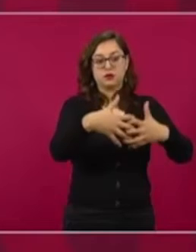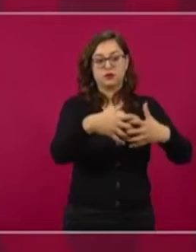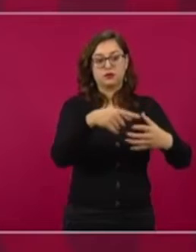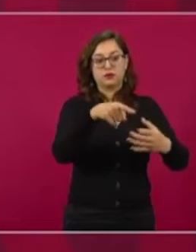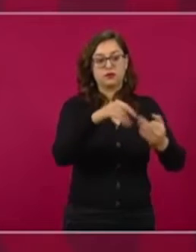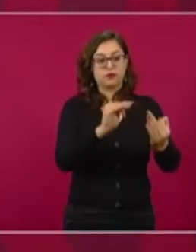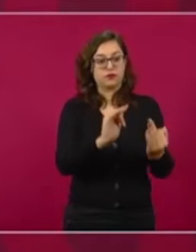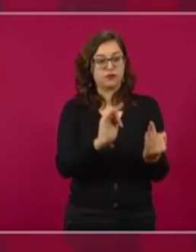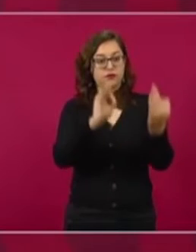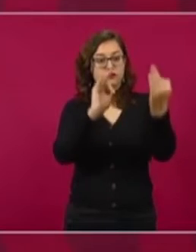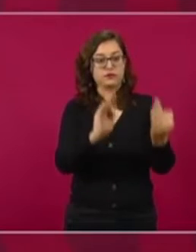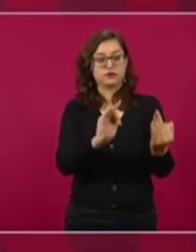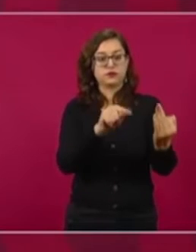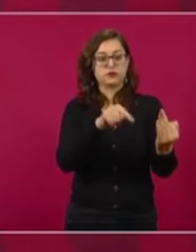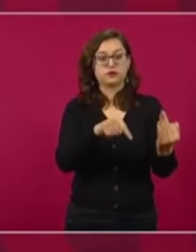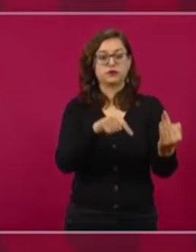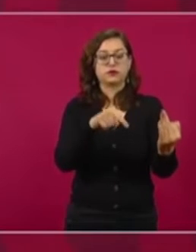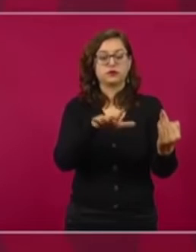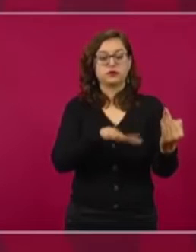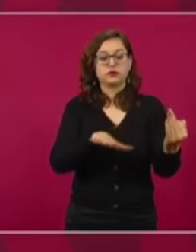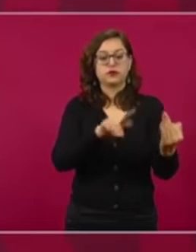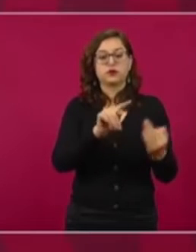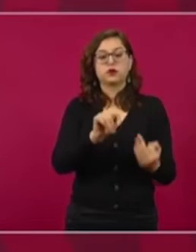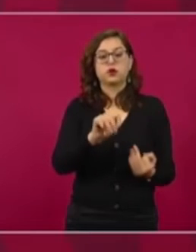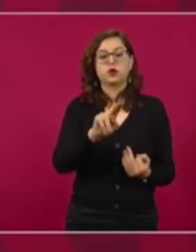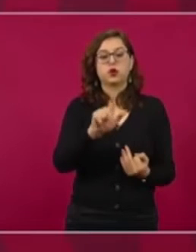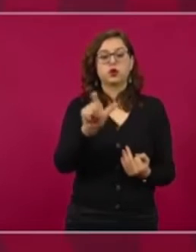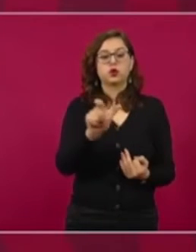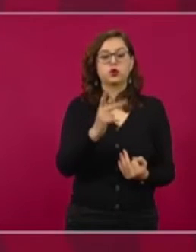que es el principal puerto